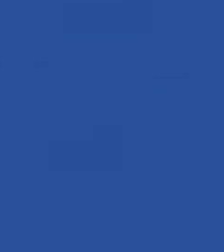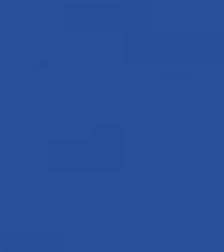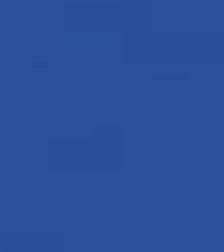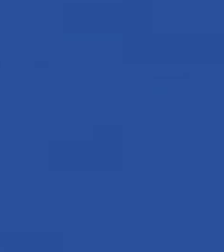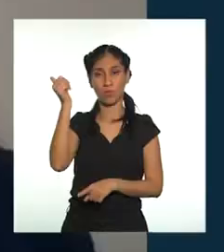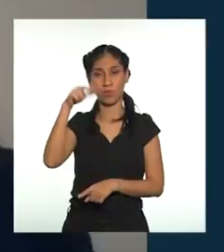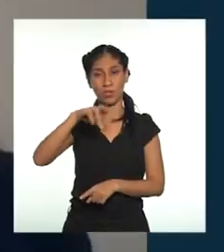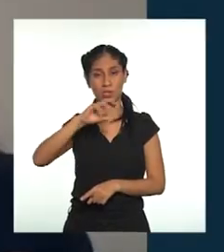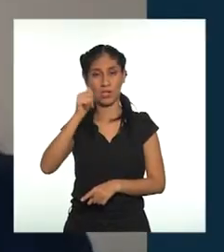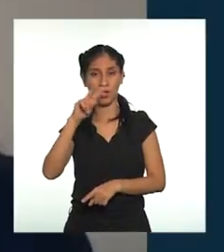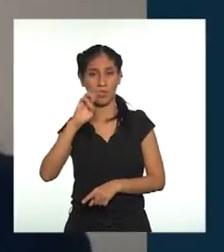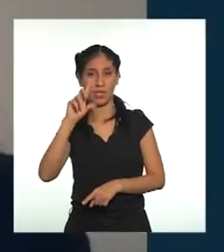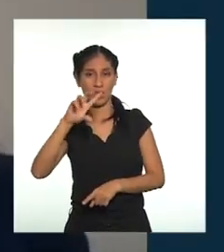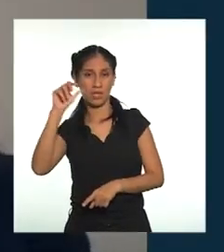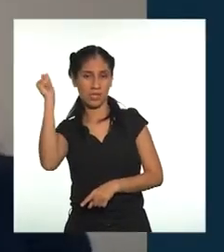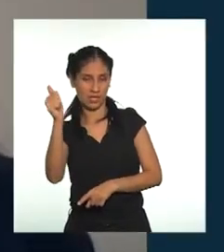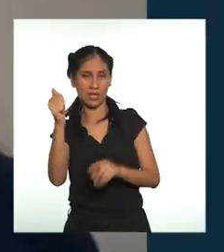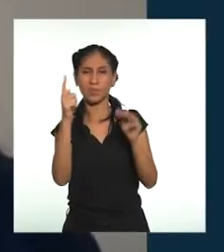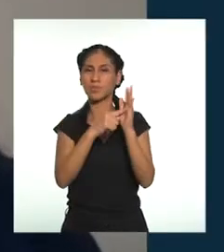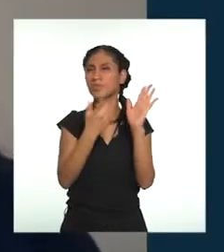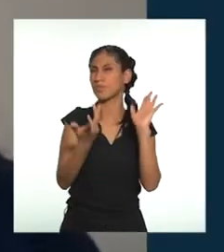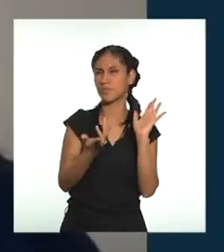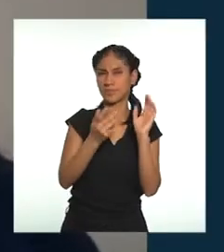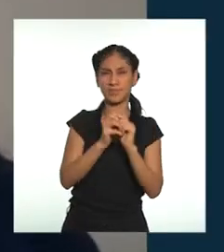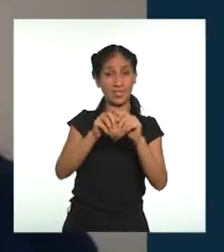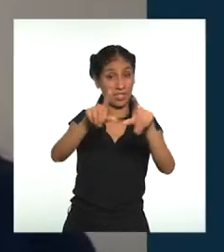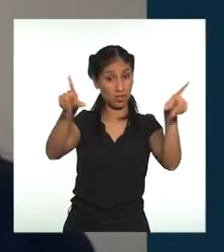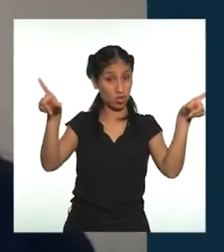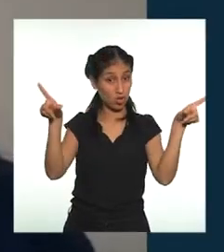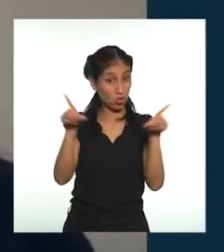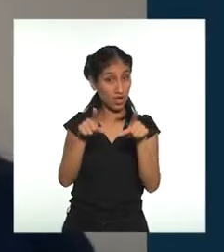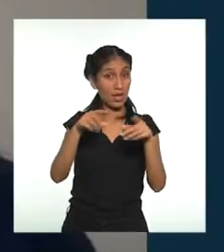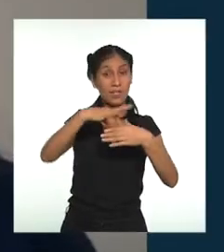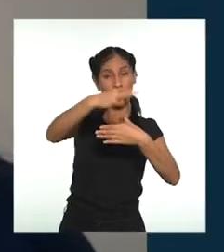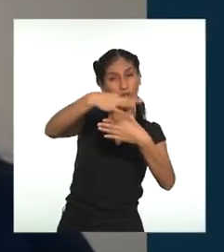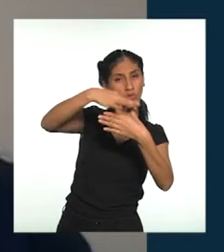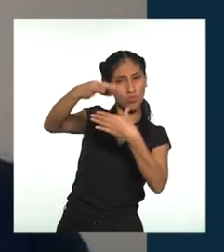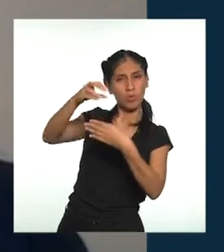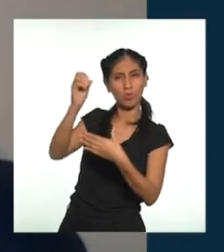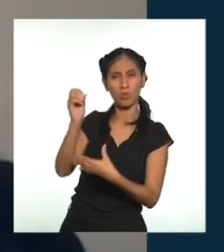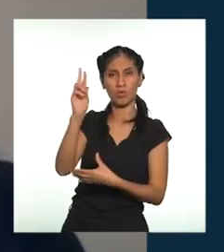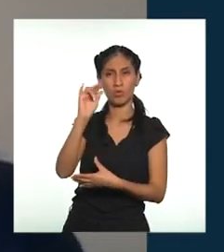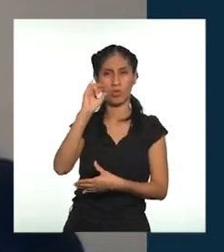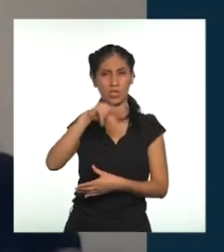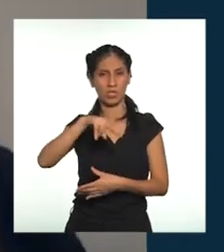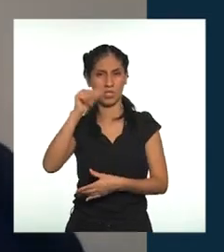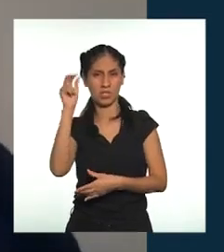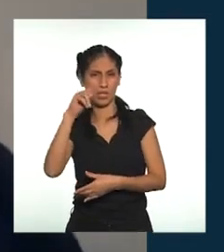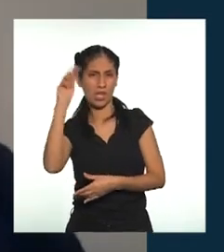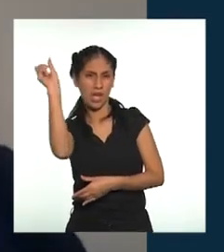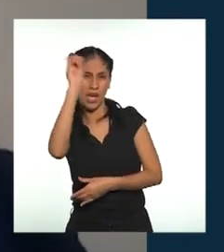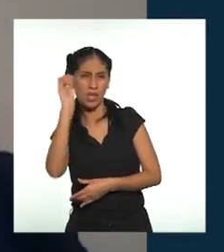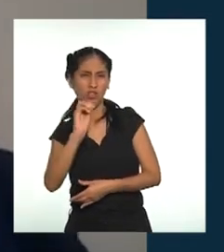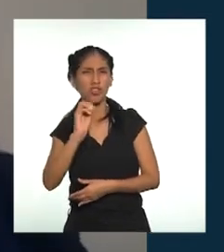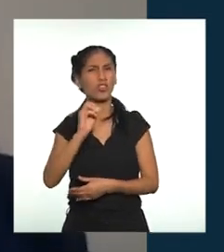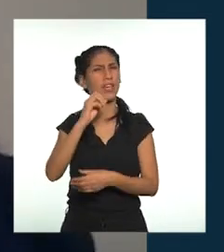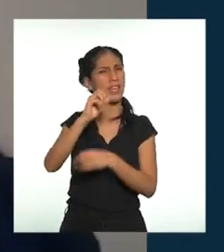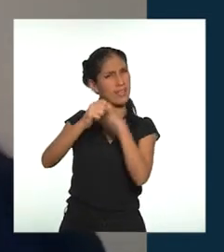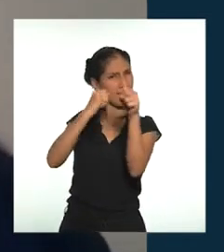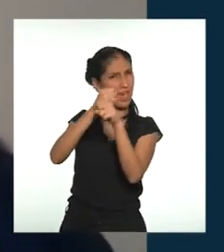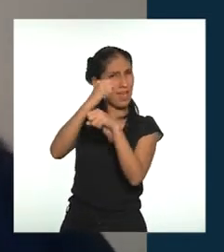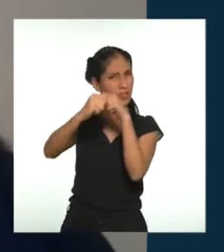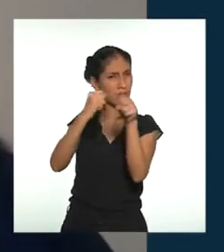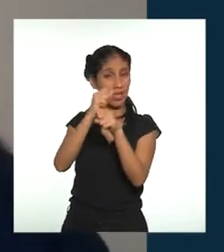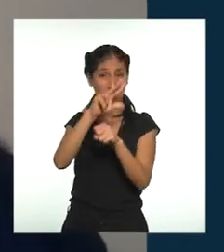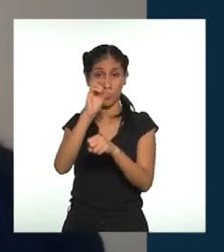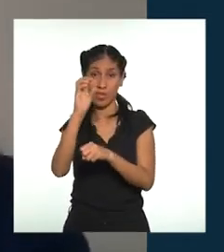Huancavelica. ¿Cuál era la percepción de los pueblos originarios y o indígenas que se tenía hace 30 años en